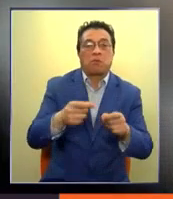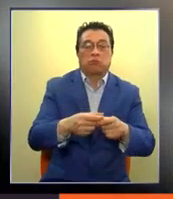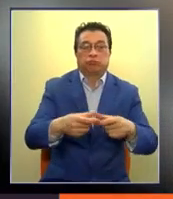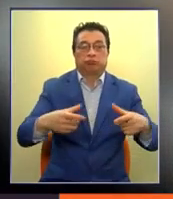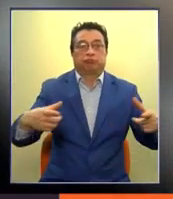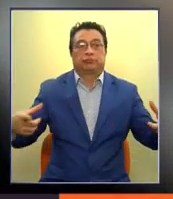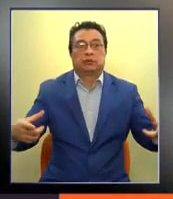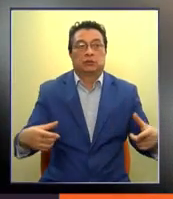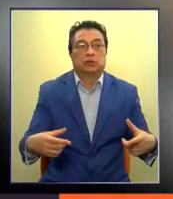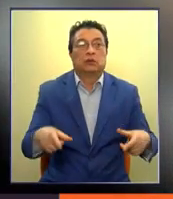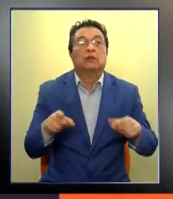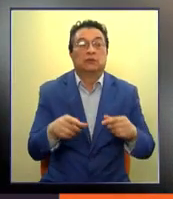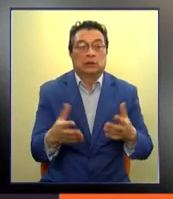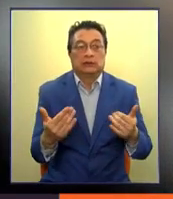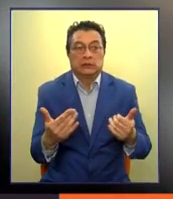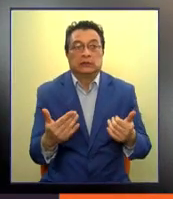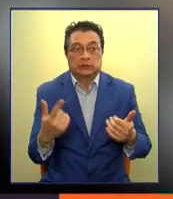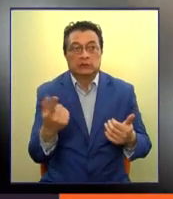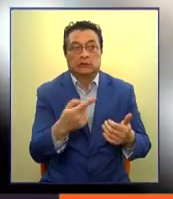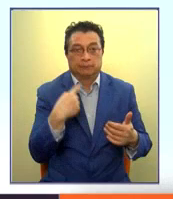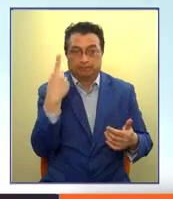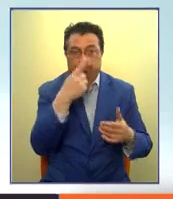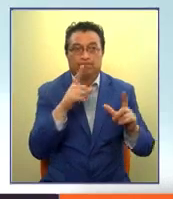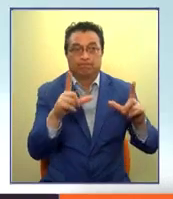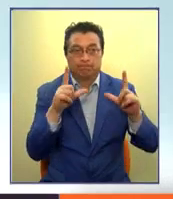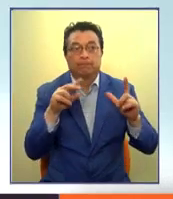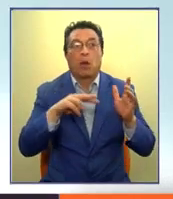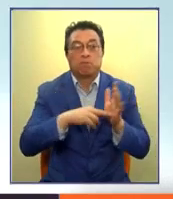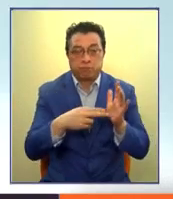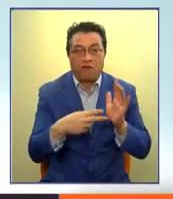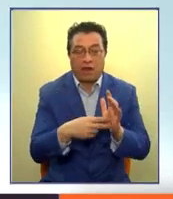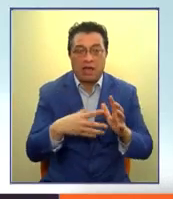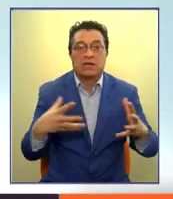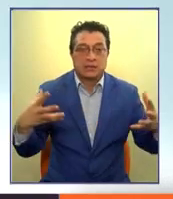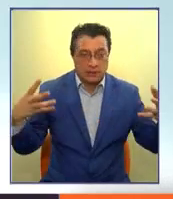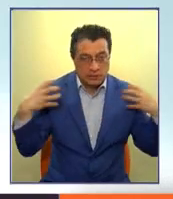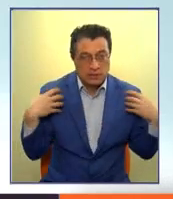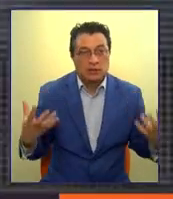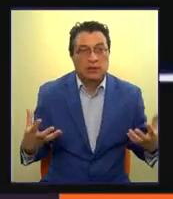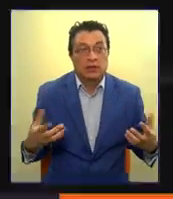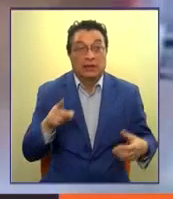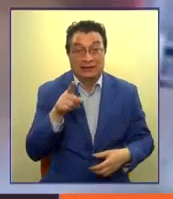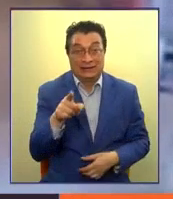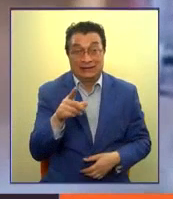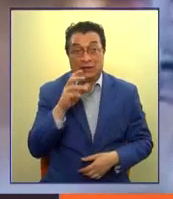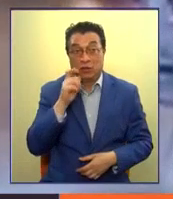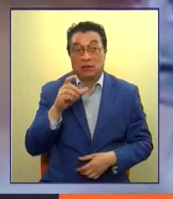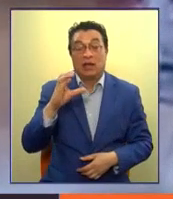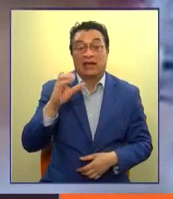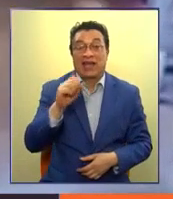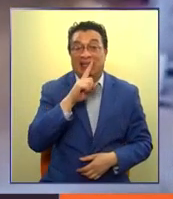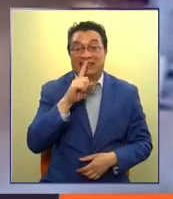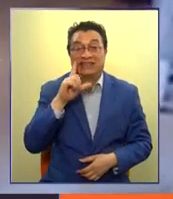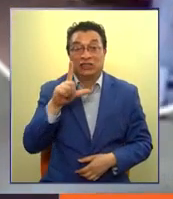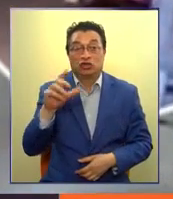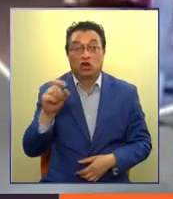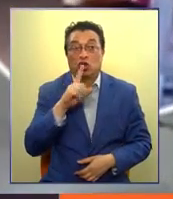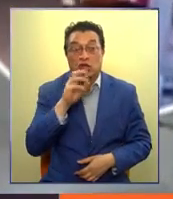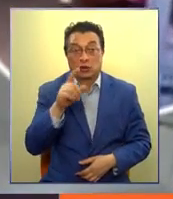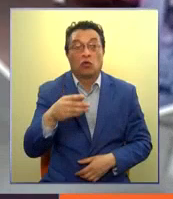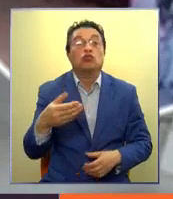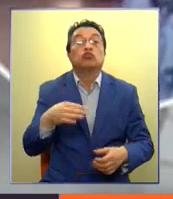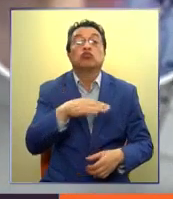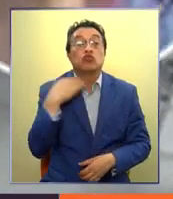de mercado. Si necesita ponerle un rostro a la gravedad del problema, nos hacemos cargo. Él era Hernán Castillo Torres, fue asesinado por